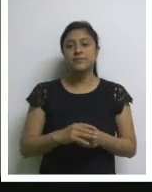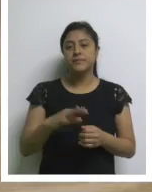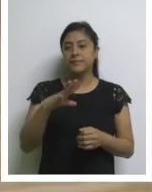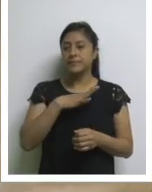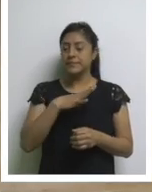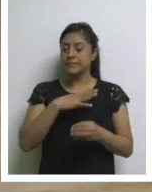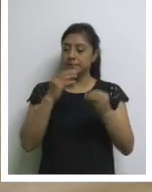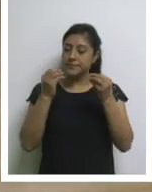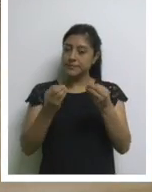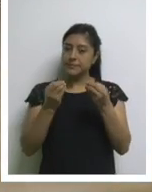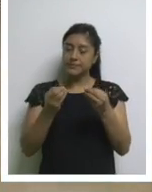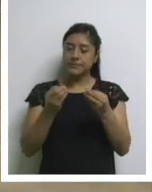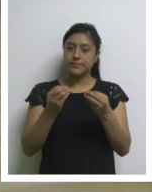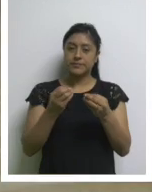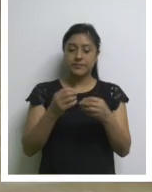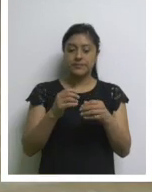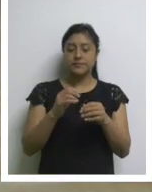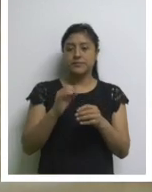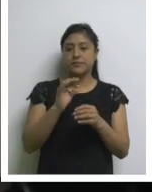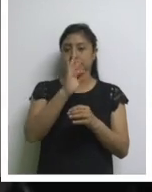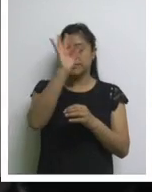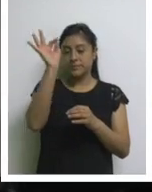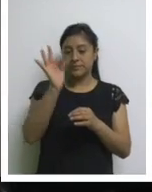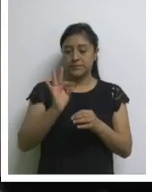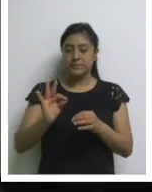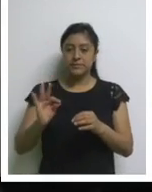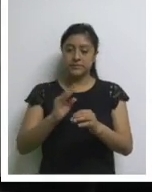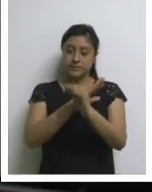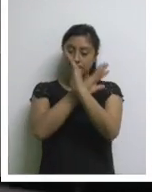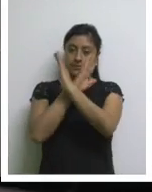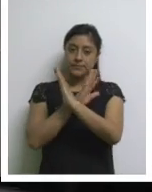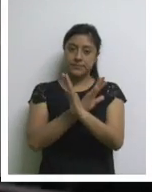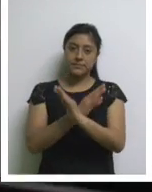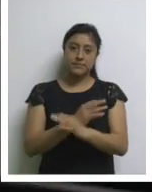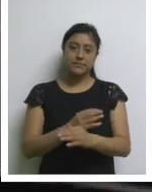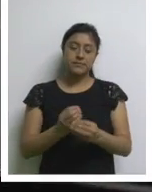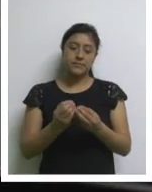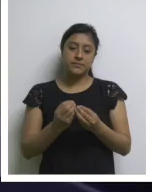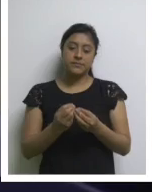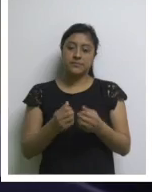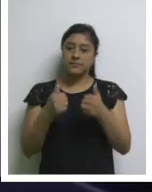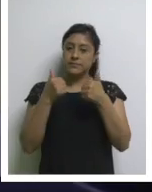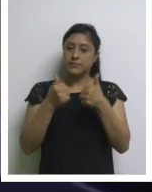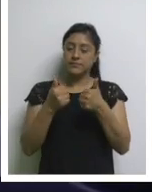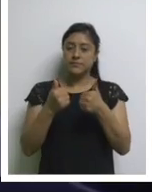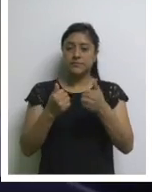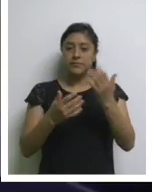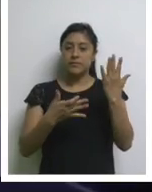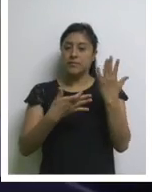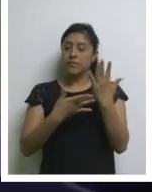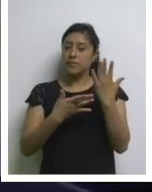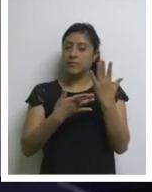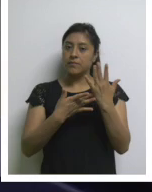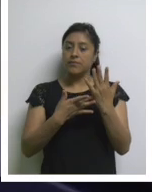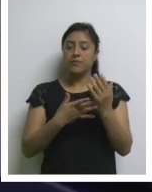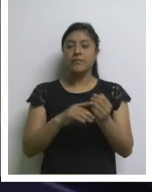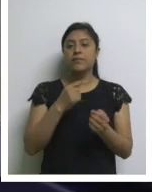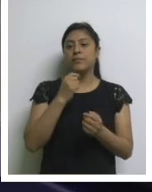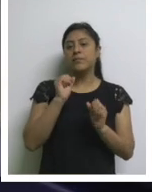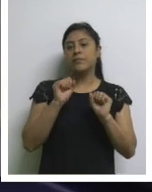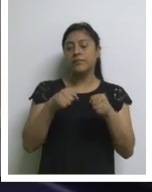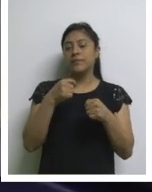privado. Este documento posee varias capas de policarbonato con distintas medidas de seguridad de alta